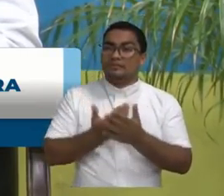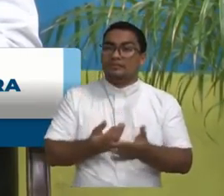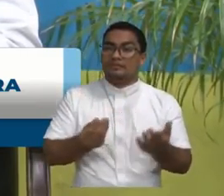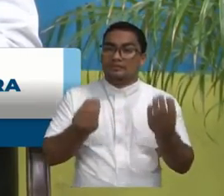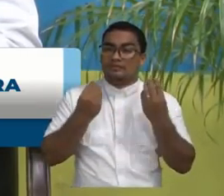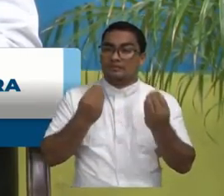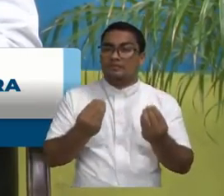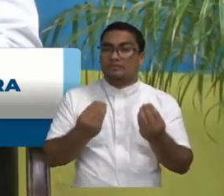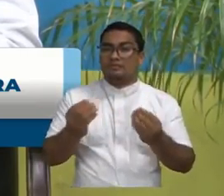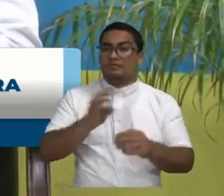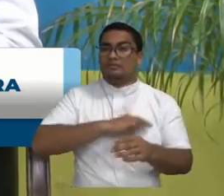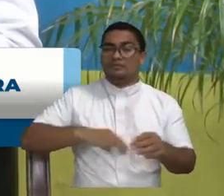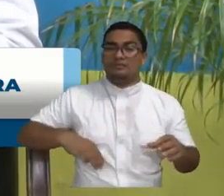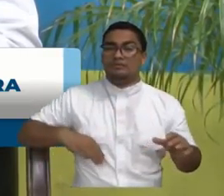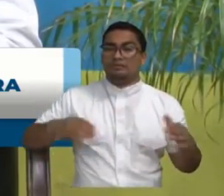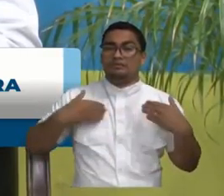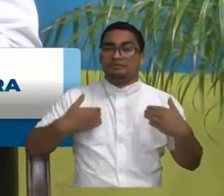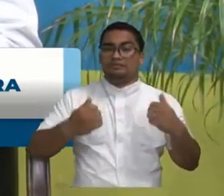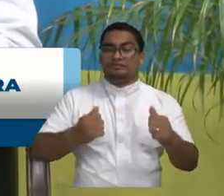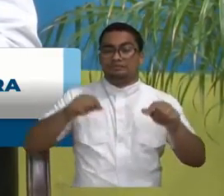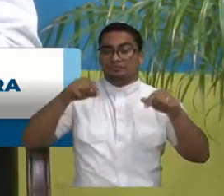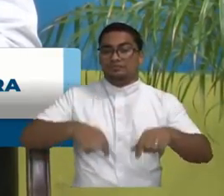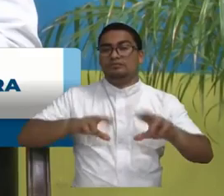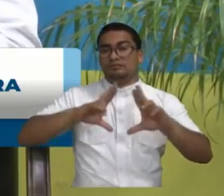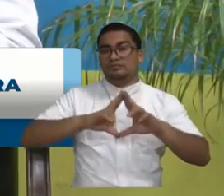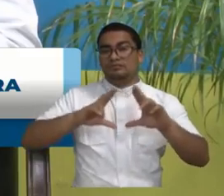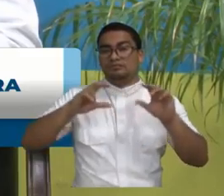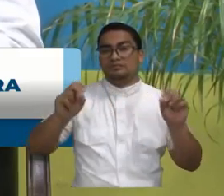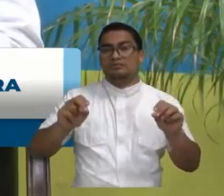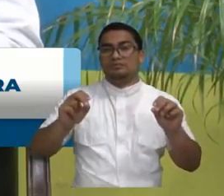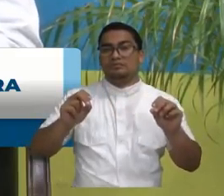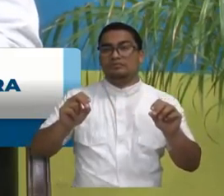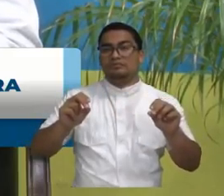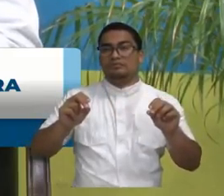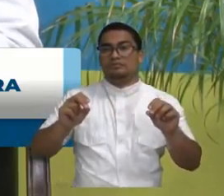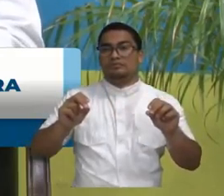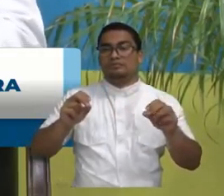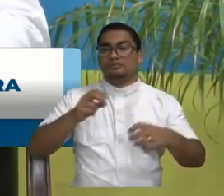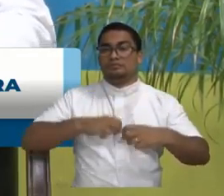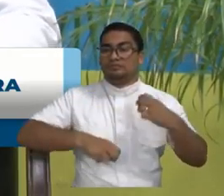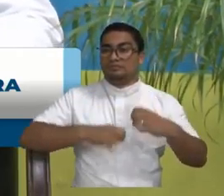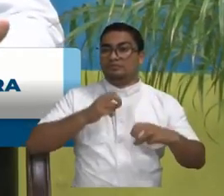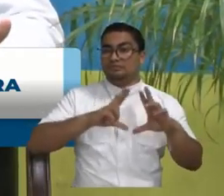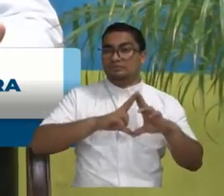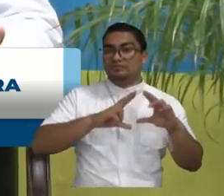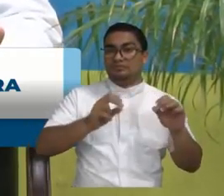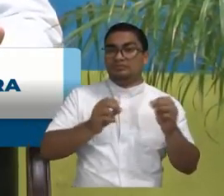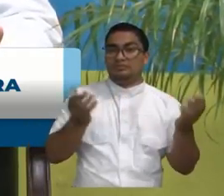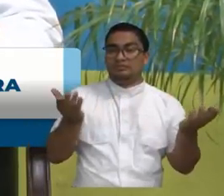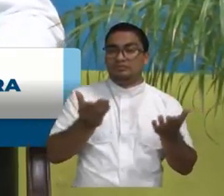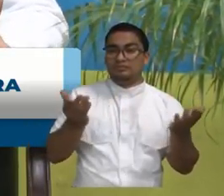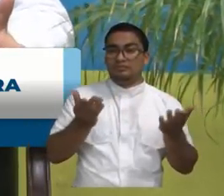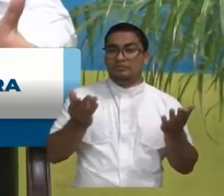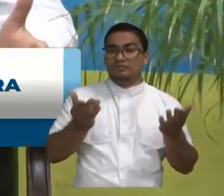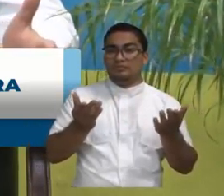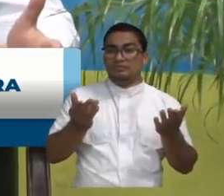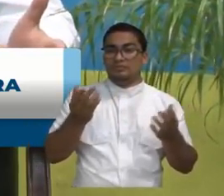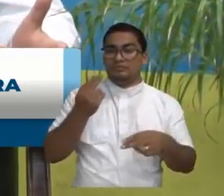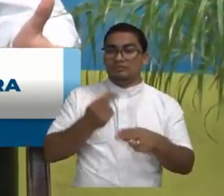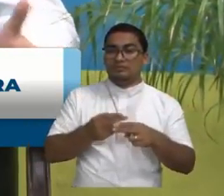hecho a través del Ministerio de Salud, somos considerados un país con una baja carga, casi al punto de ser ya llamada